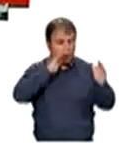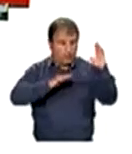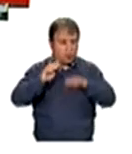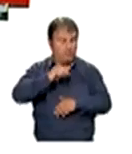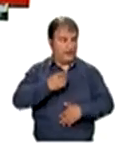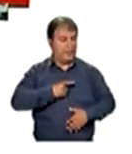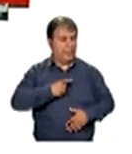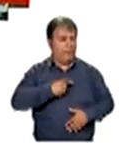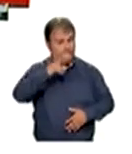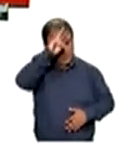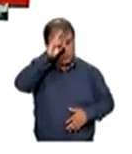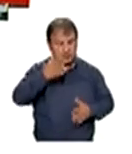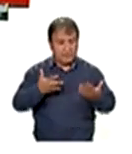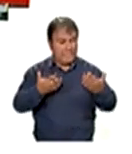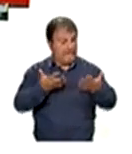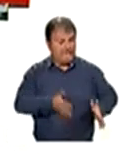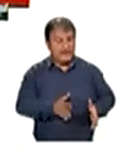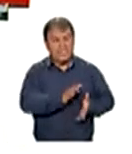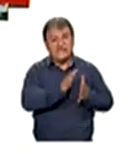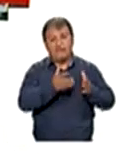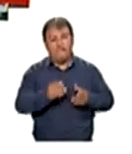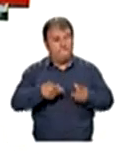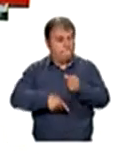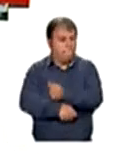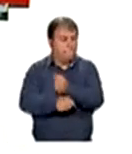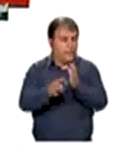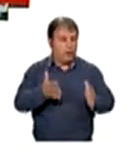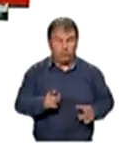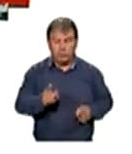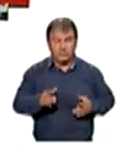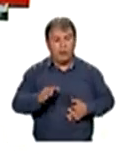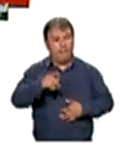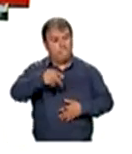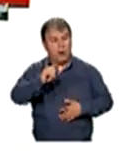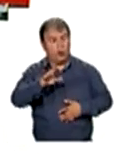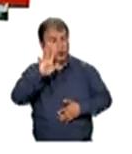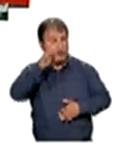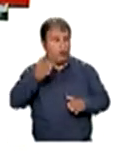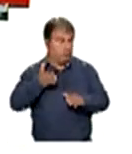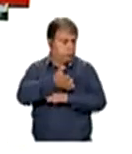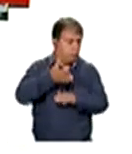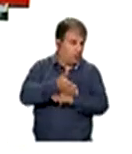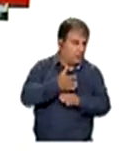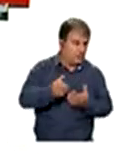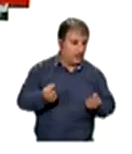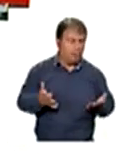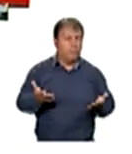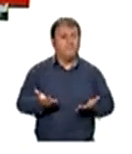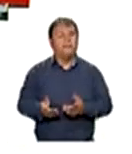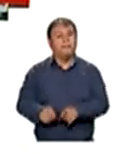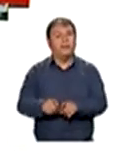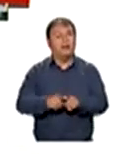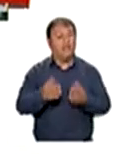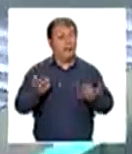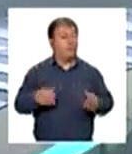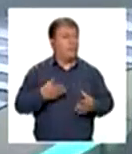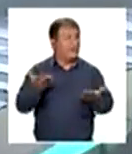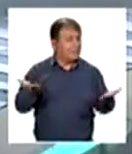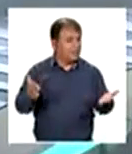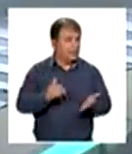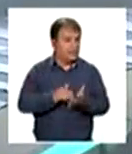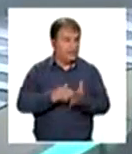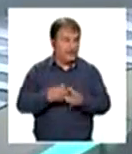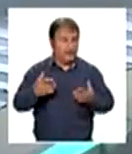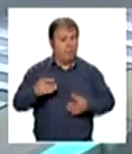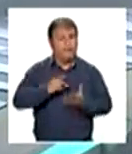El Tigre se queda sin el goleador. Paolo Guerrero anotó 5 goles en las eliminatorias. Súmate a ESPN Fútbol Club, ¿no? Lo cierto es de que por más que este